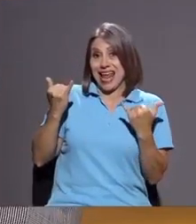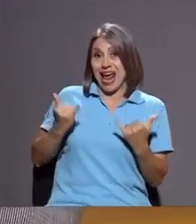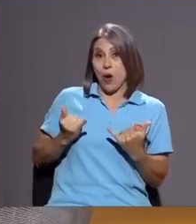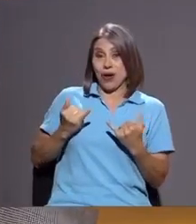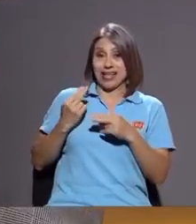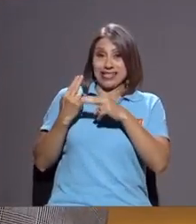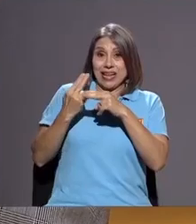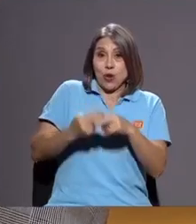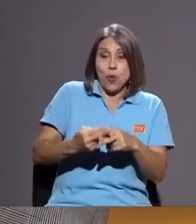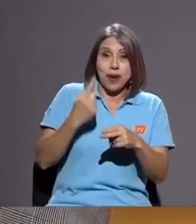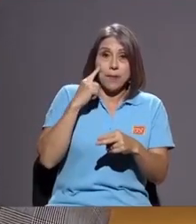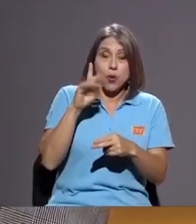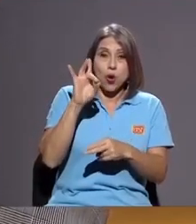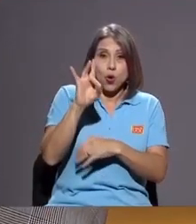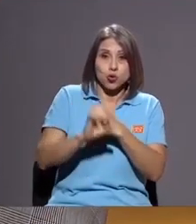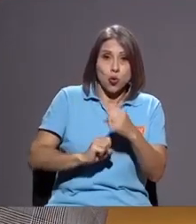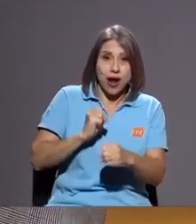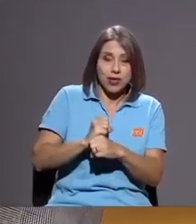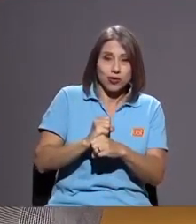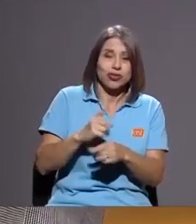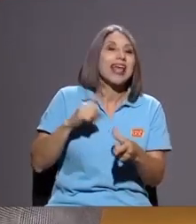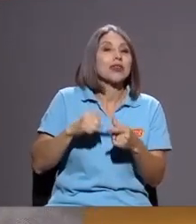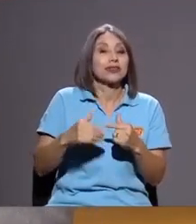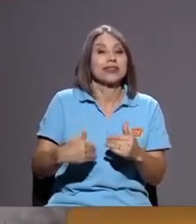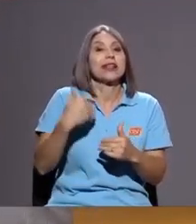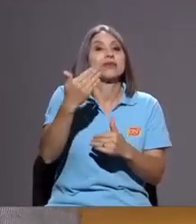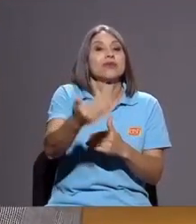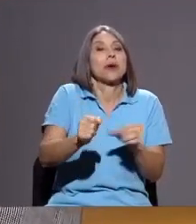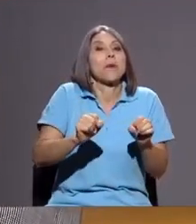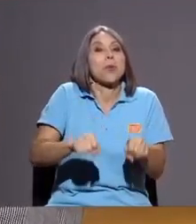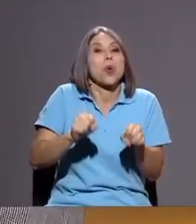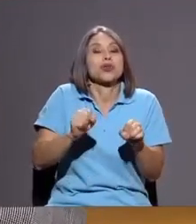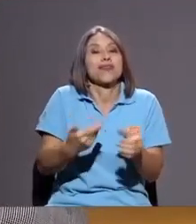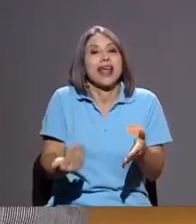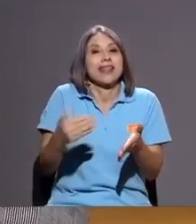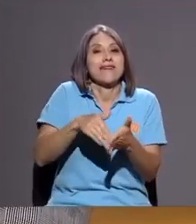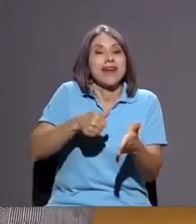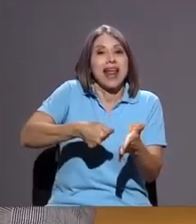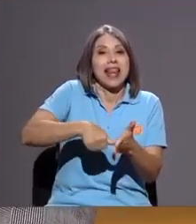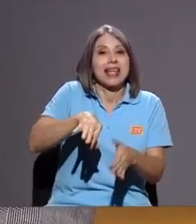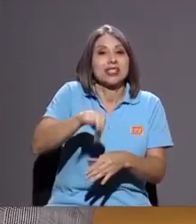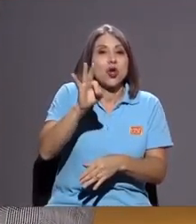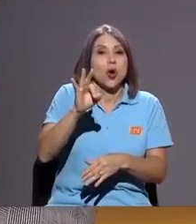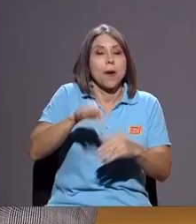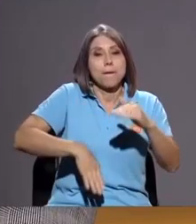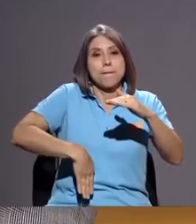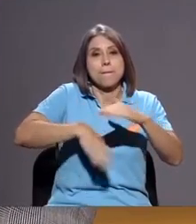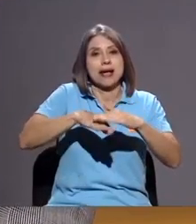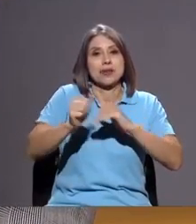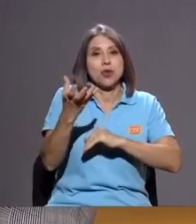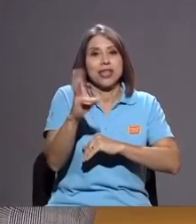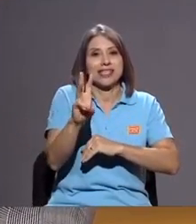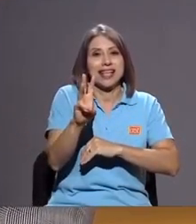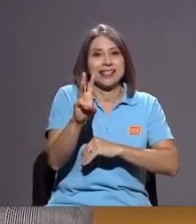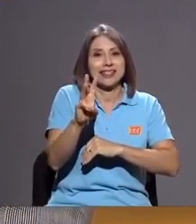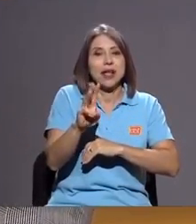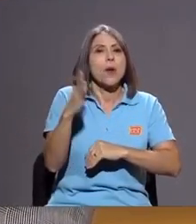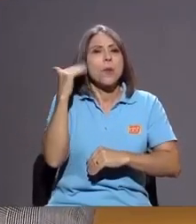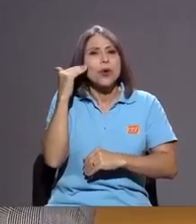años, que haya la posibilidad de una reelección para que sea un máximo de 16. ¿Por qué eso? Porque hay dos razones importantes